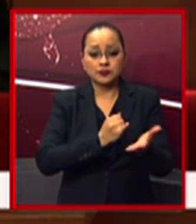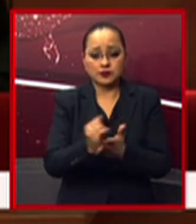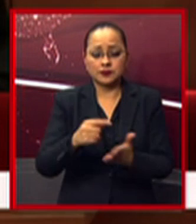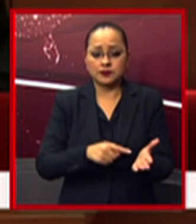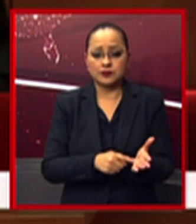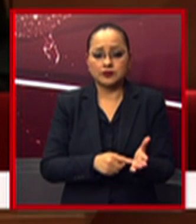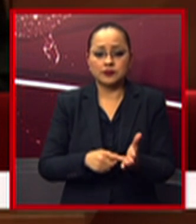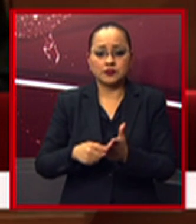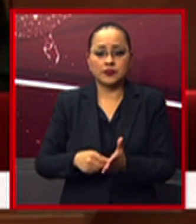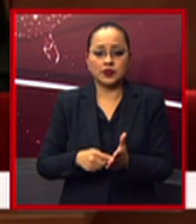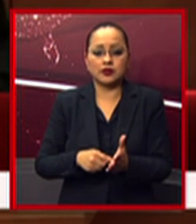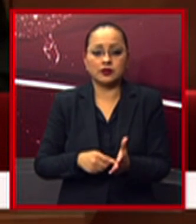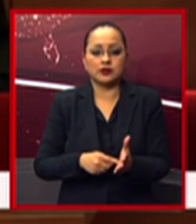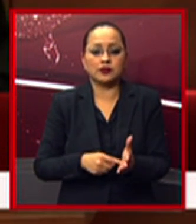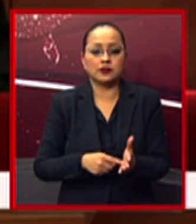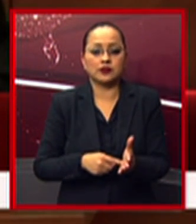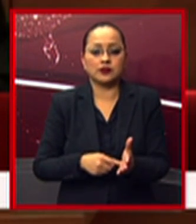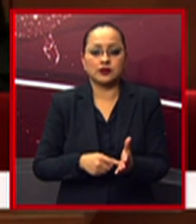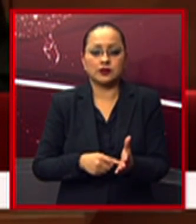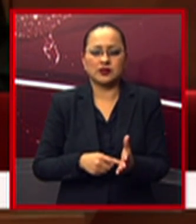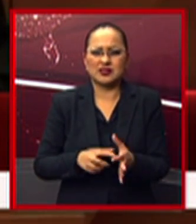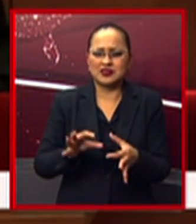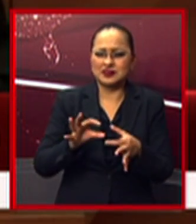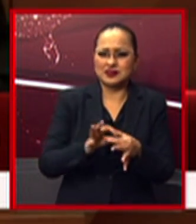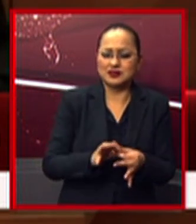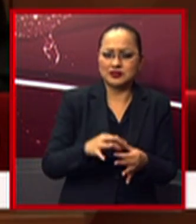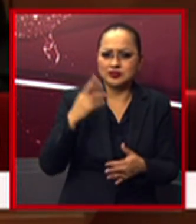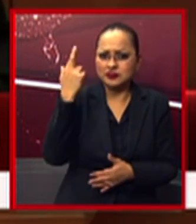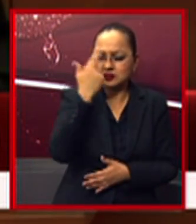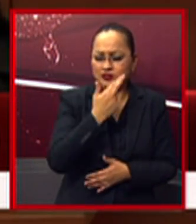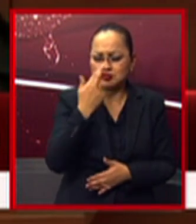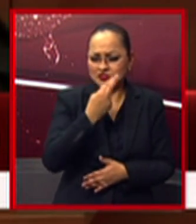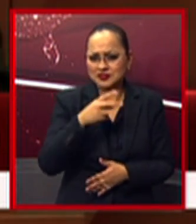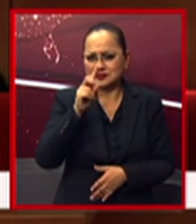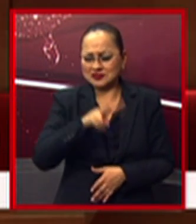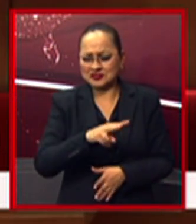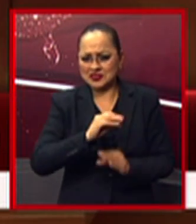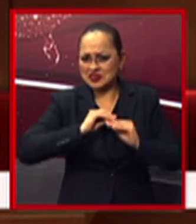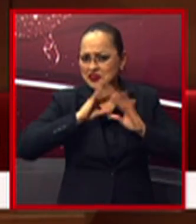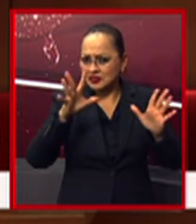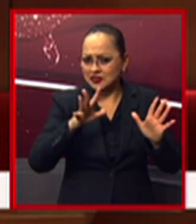trae un diagnóstico cierto, verdadero,